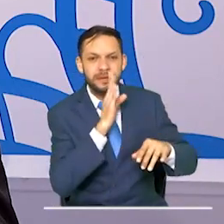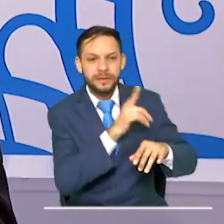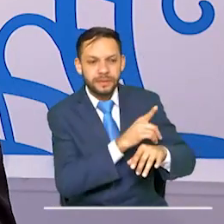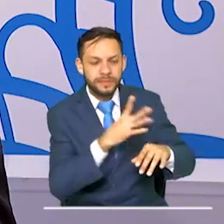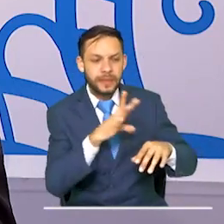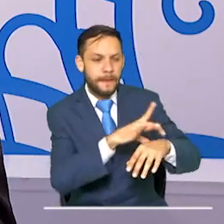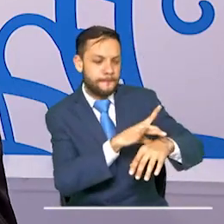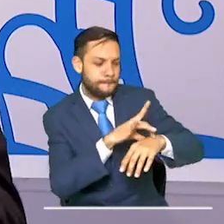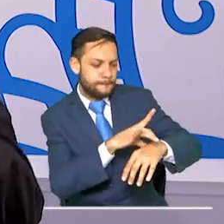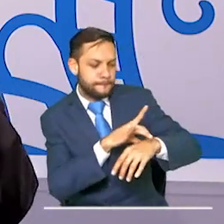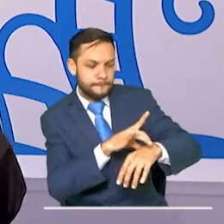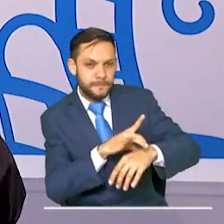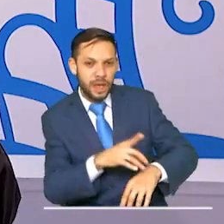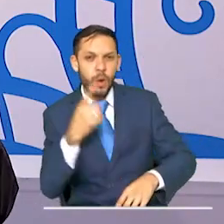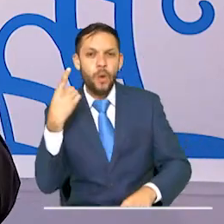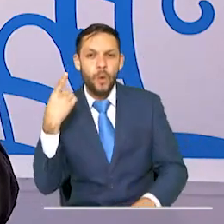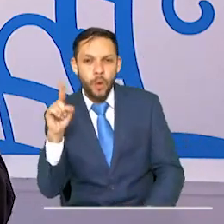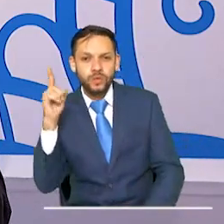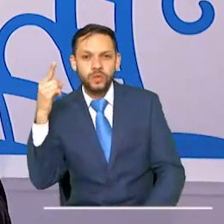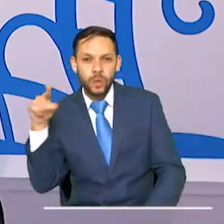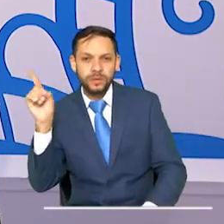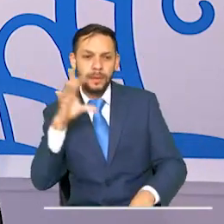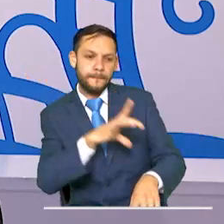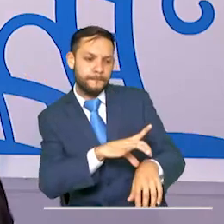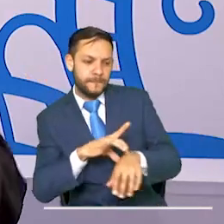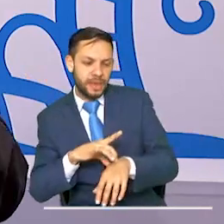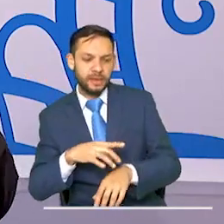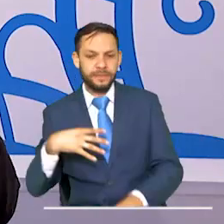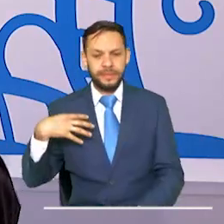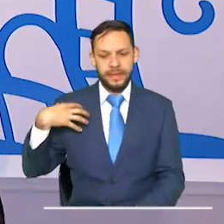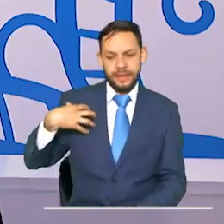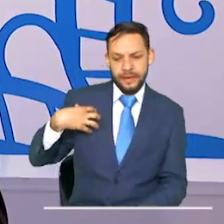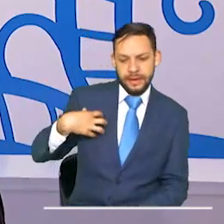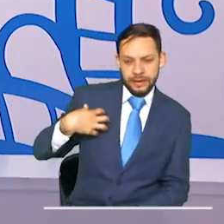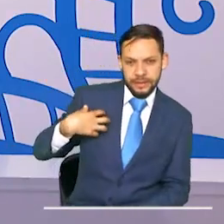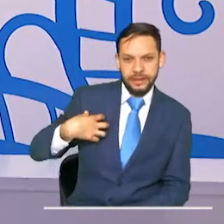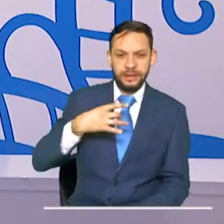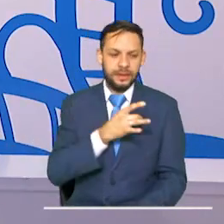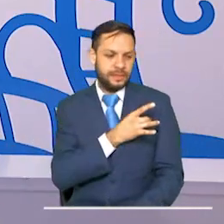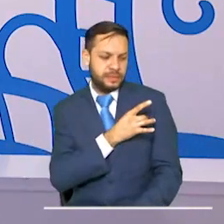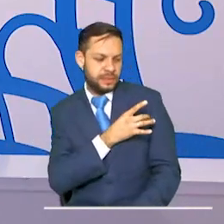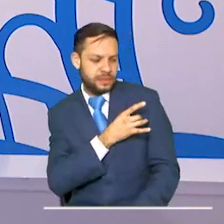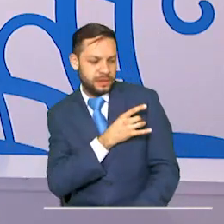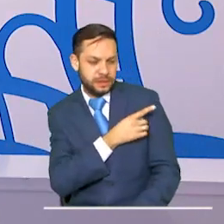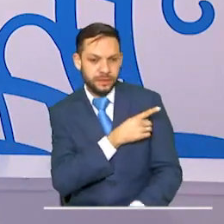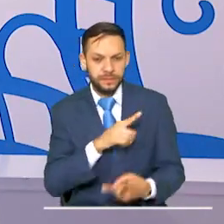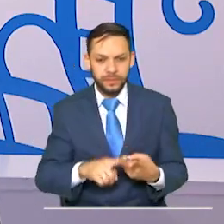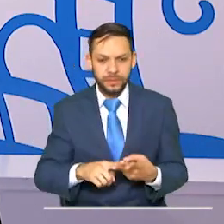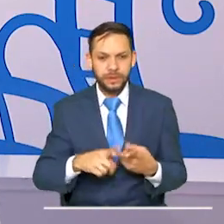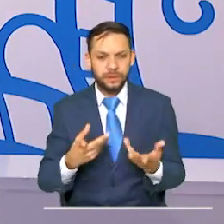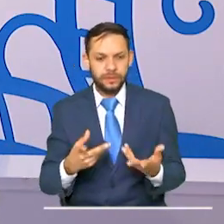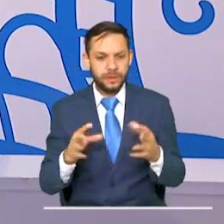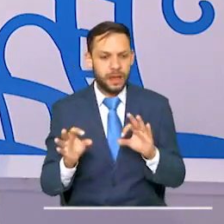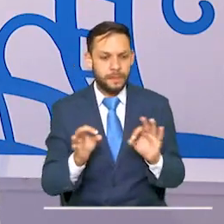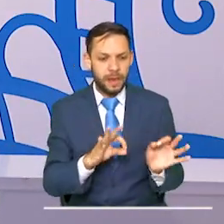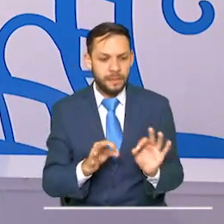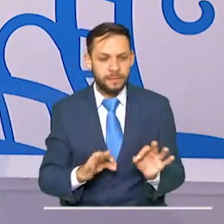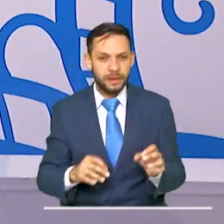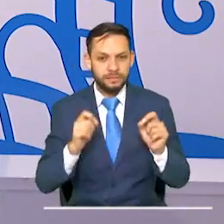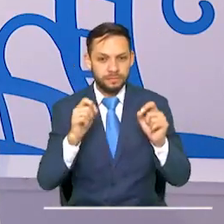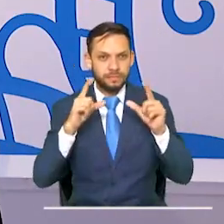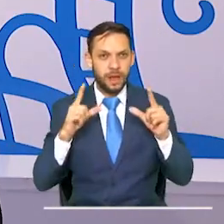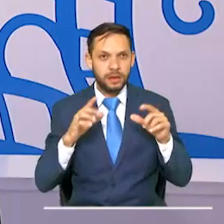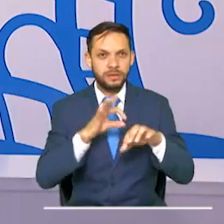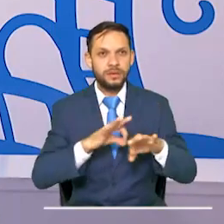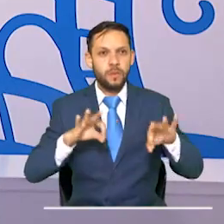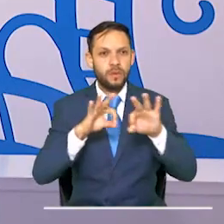médicos extranjeros, especialmente de México, de Argentina y de Chile, y ellos manifestaban que lo que ofrecía el diplomado era una mirada integral de las